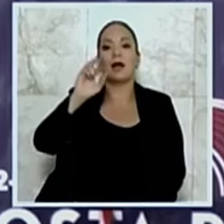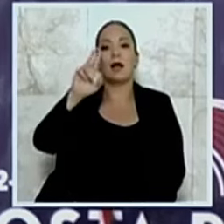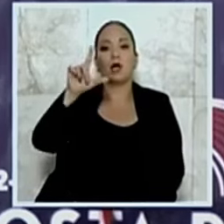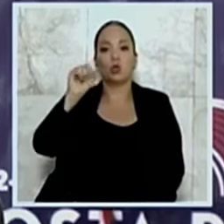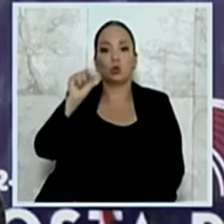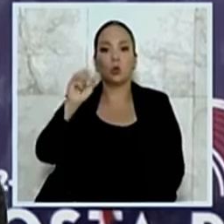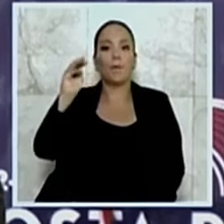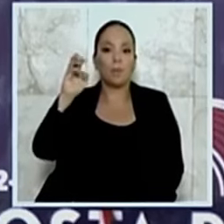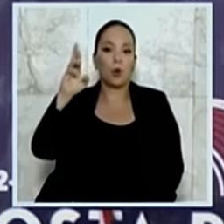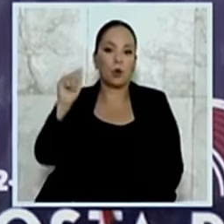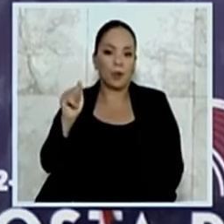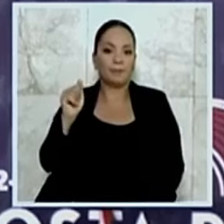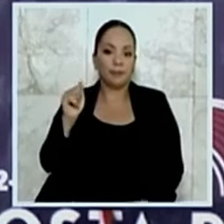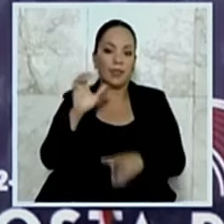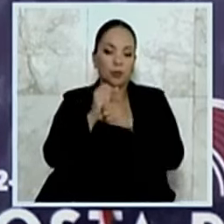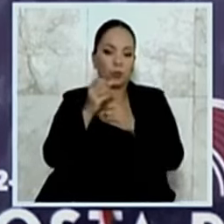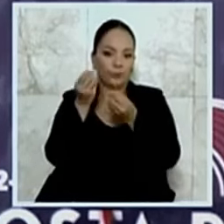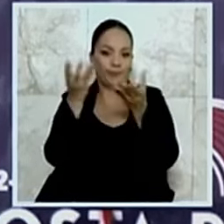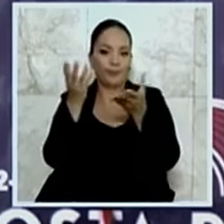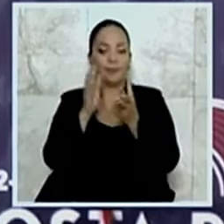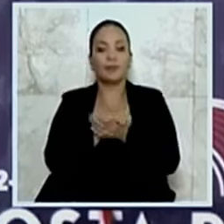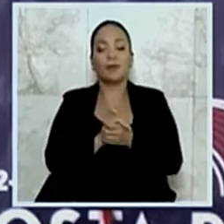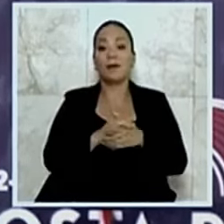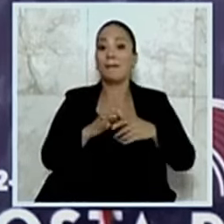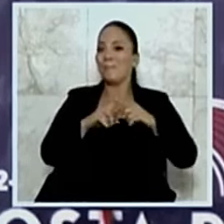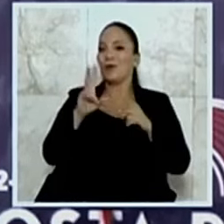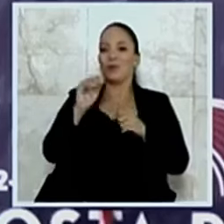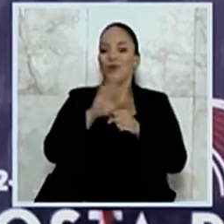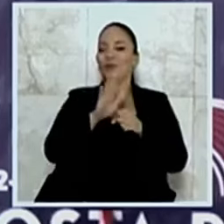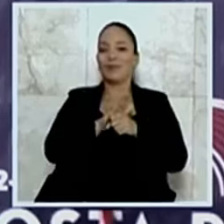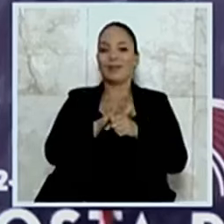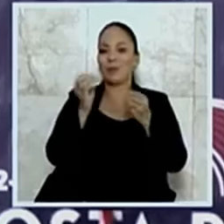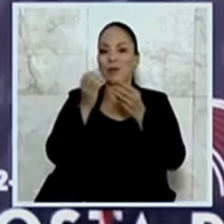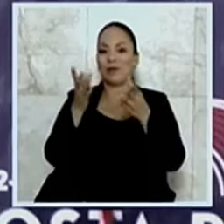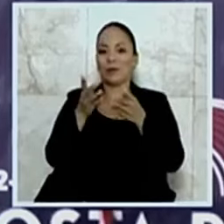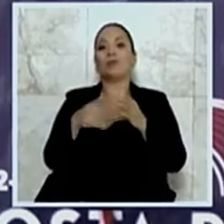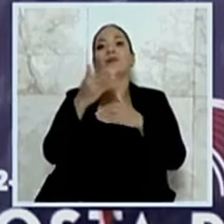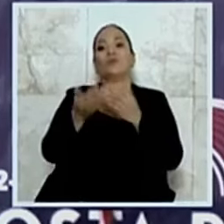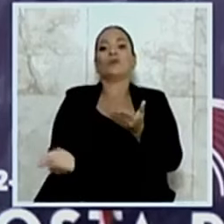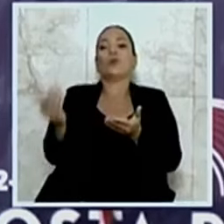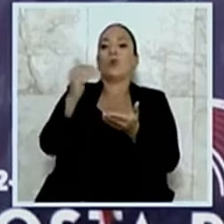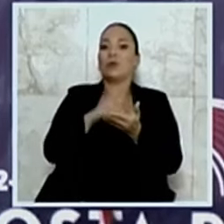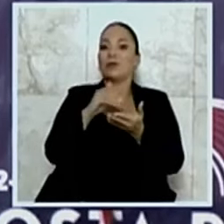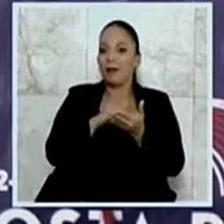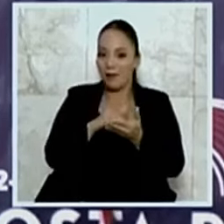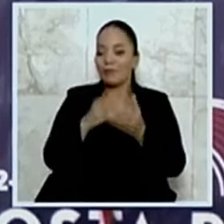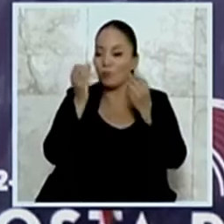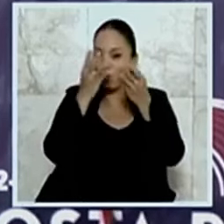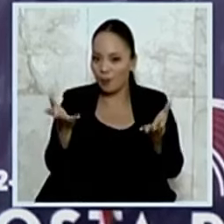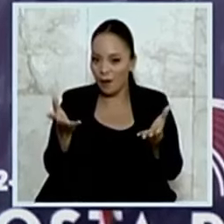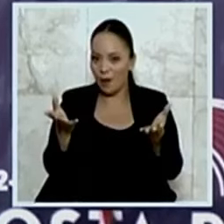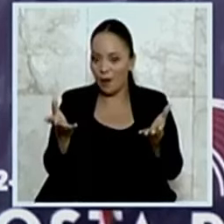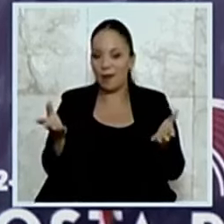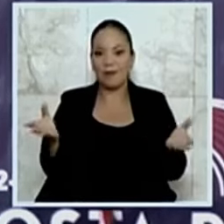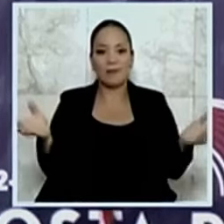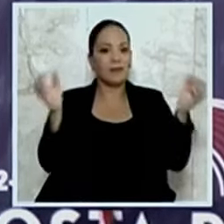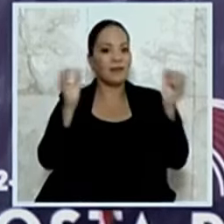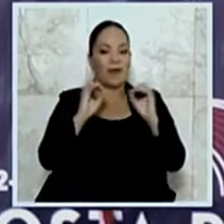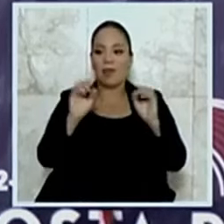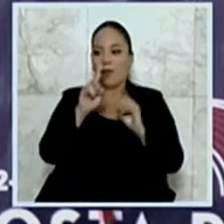la noticia sin... ¿Qué medio fue, perdón? CR Hoy. Ah, CR Hoy. Y el periodista Carlos Mora. Sí,